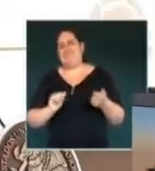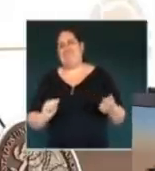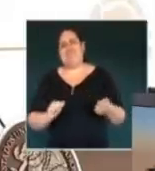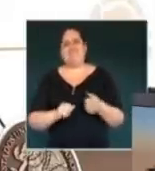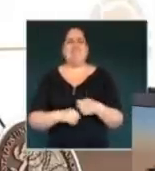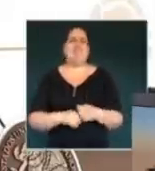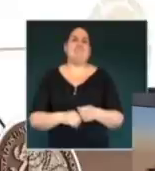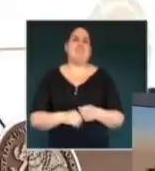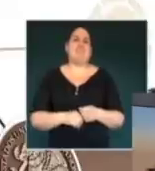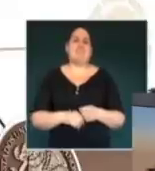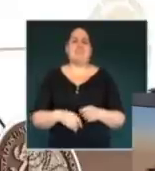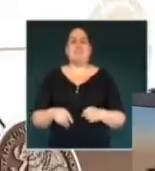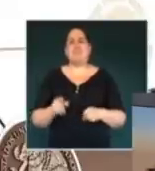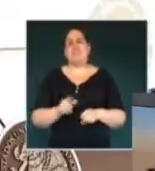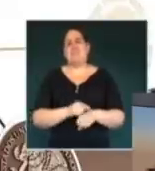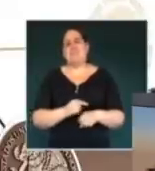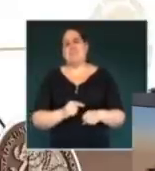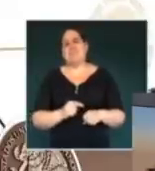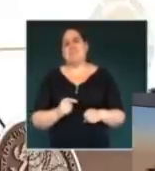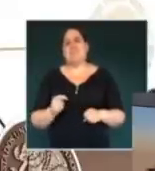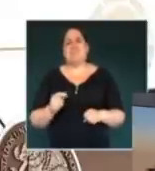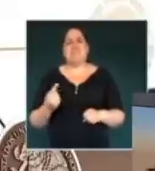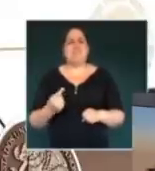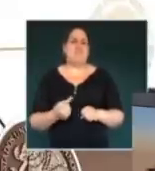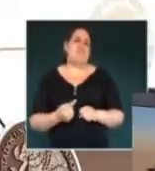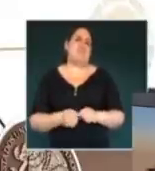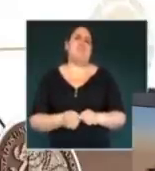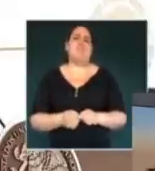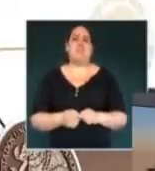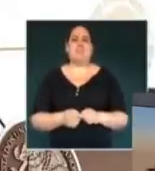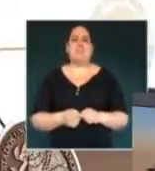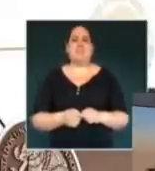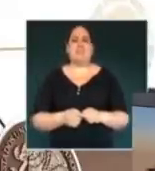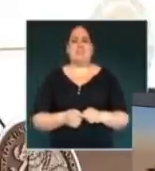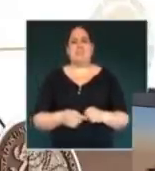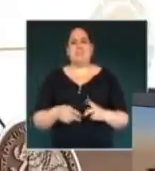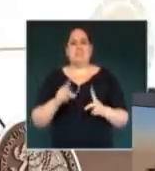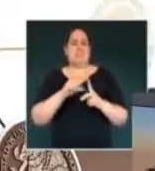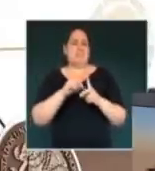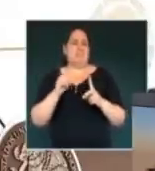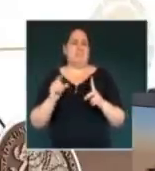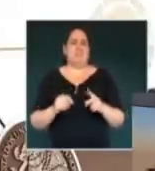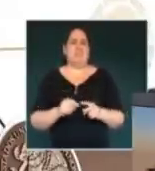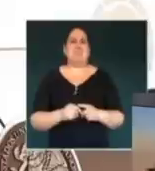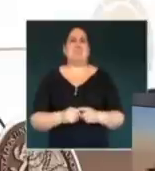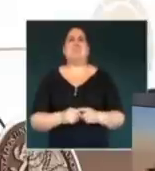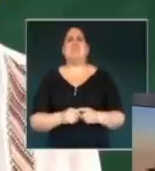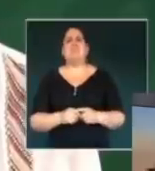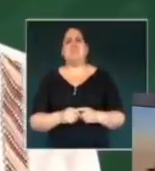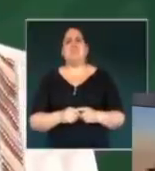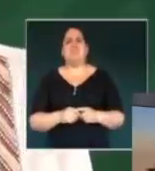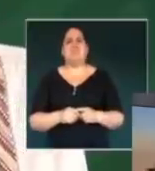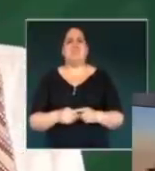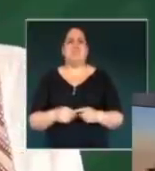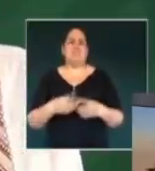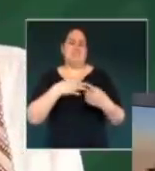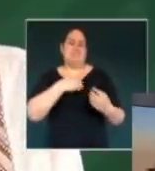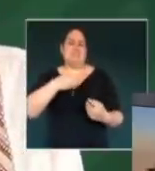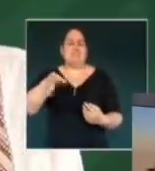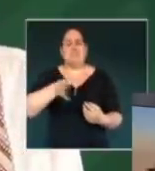Pero en el concierto de las naciones afectadas por la pandemia,